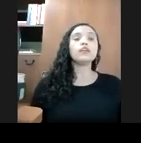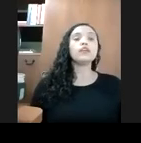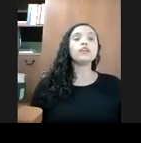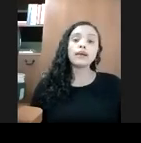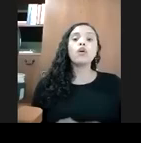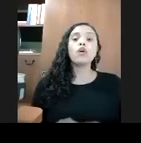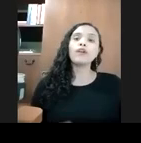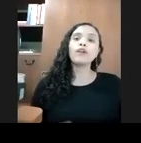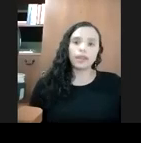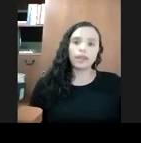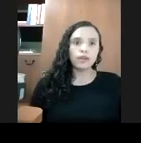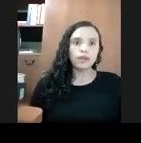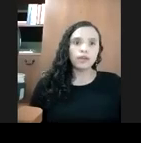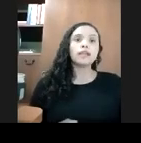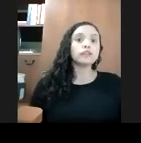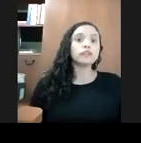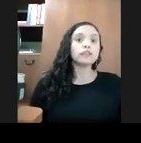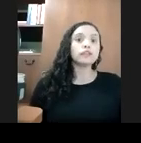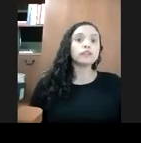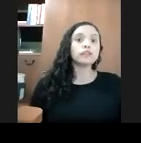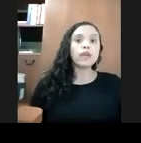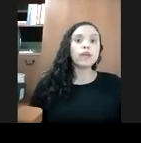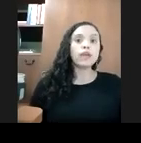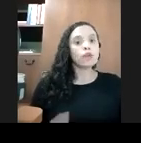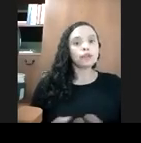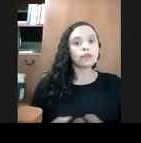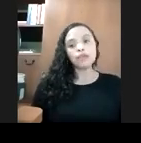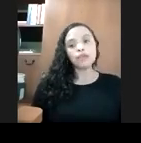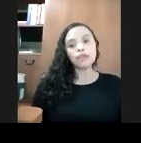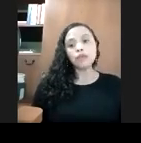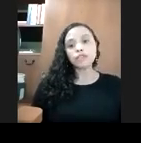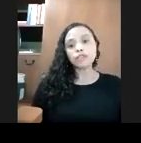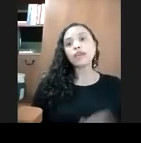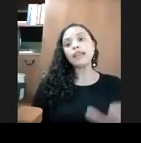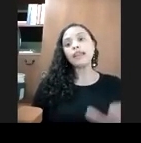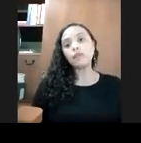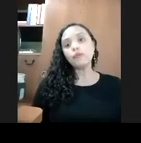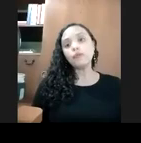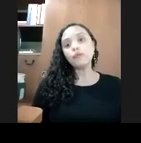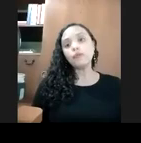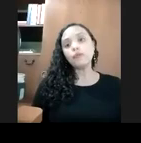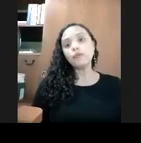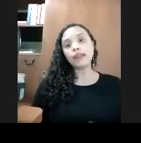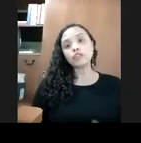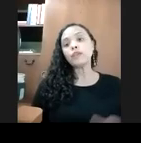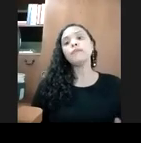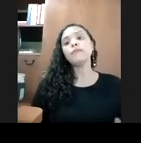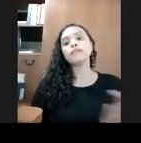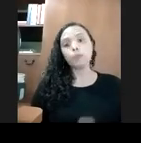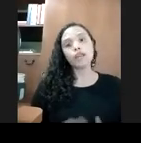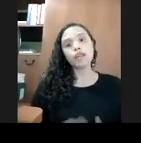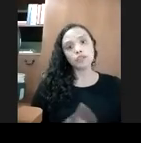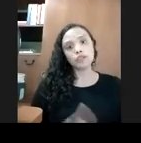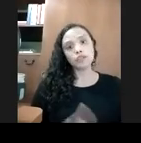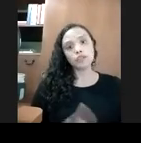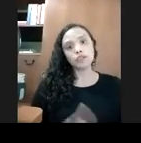con enfoque de género, teniendo en cuenta, como les dijo también ya Luis Francisco, que la población de mujeres mayores es superior a la